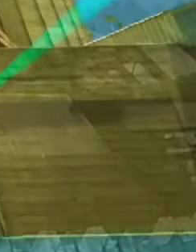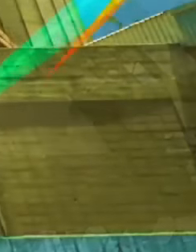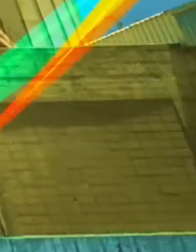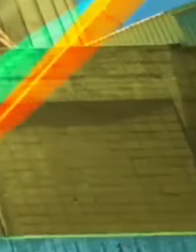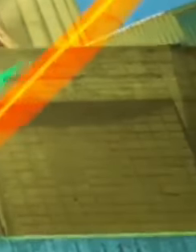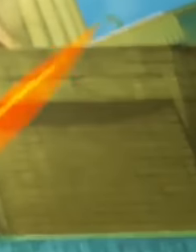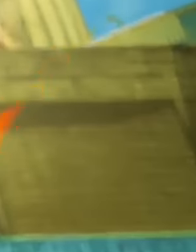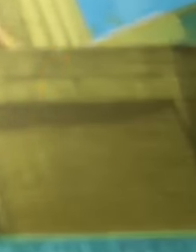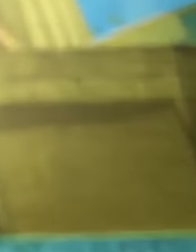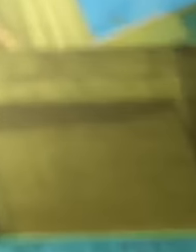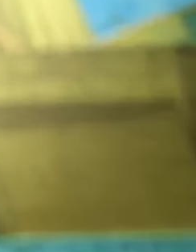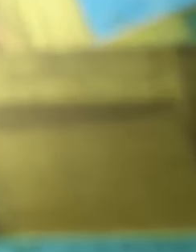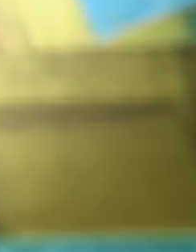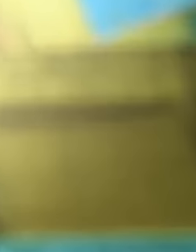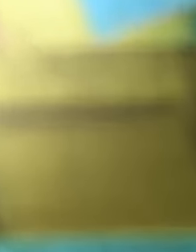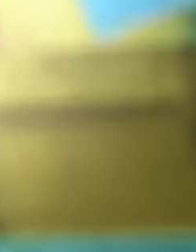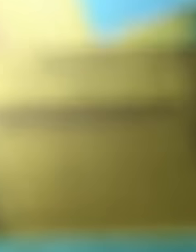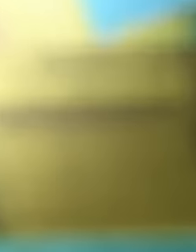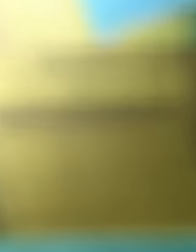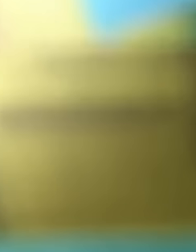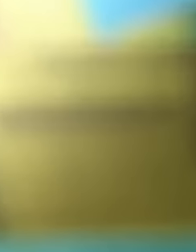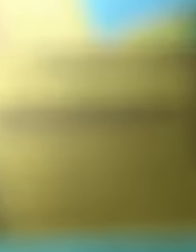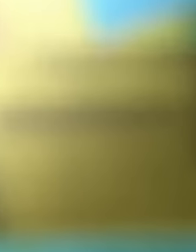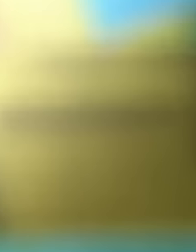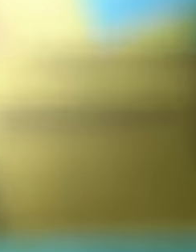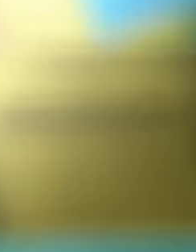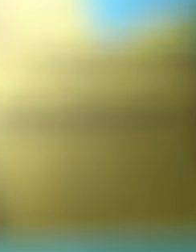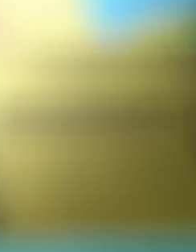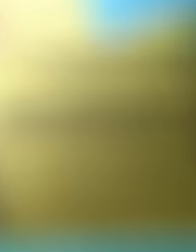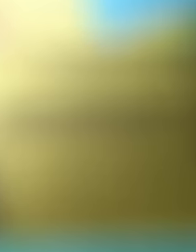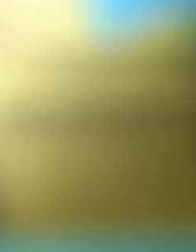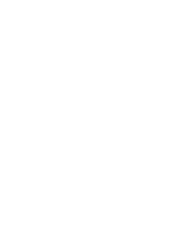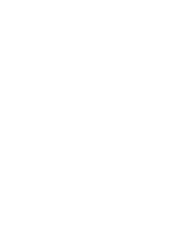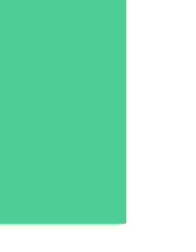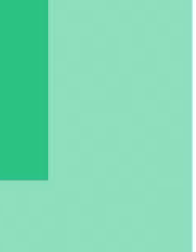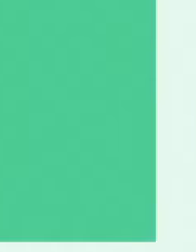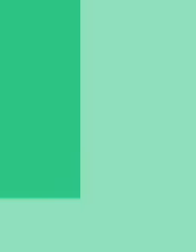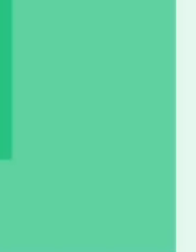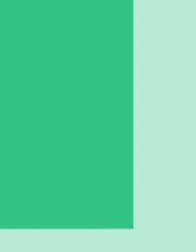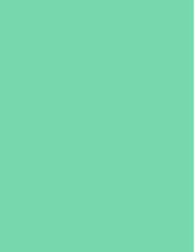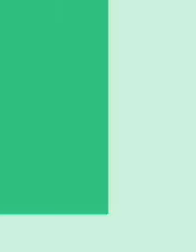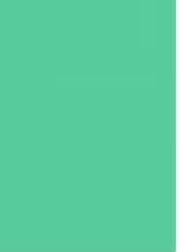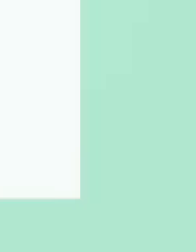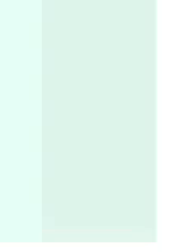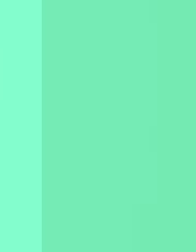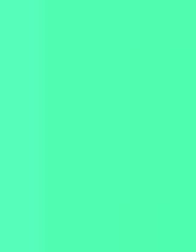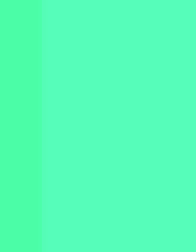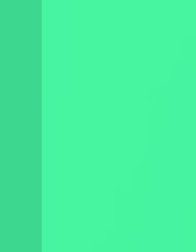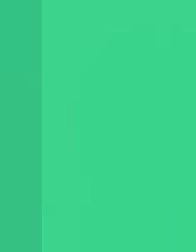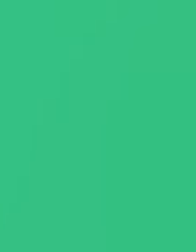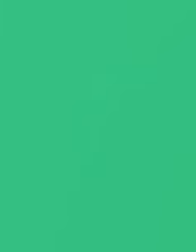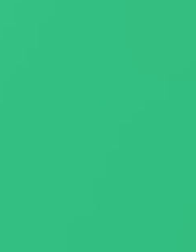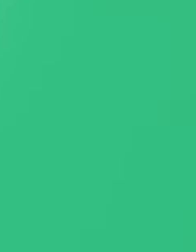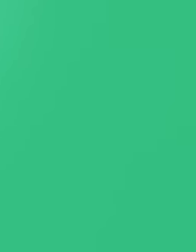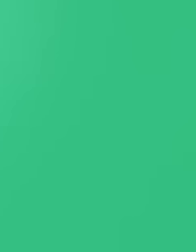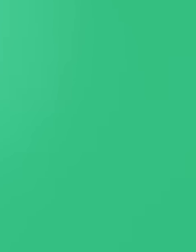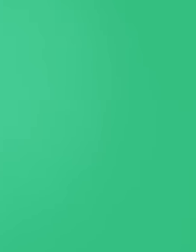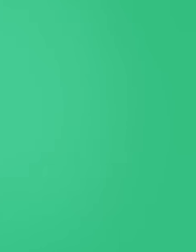Los amigos me venían a visitar, me decían que no era nada serio, me palmeaban, se reían por atrás